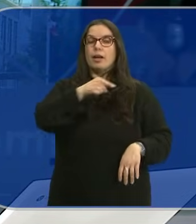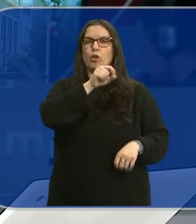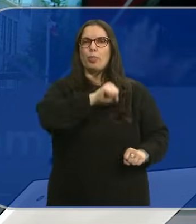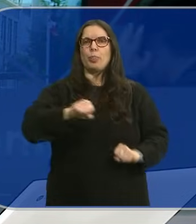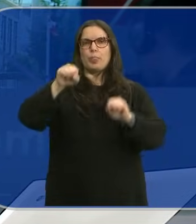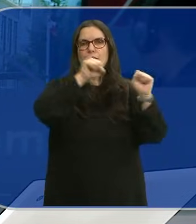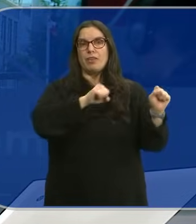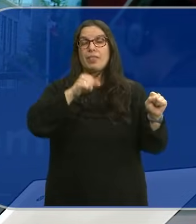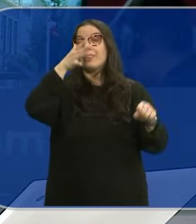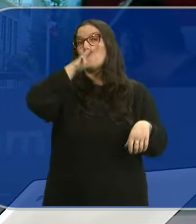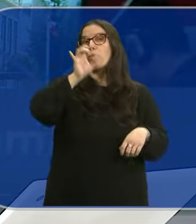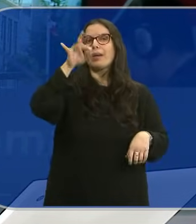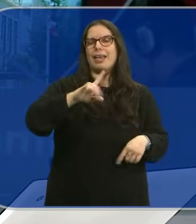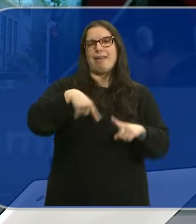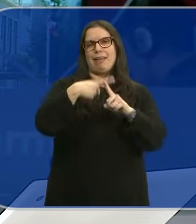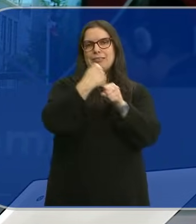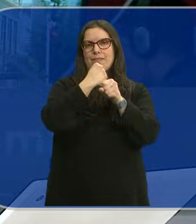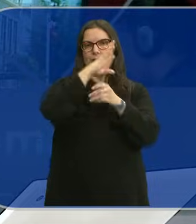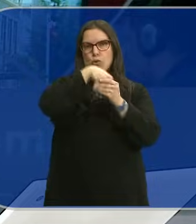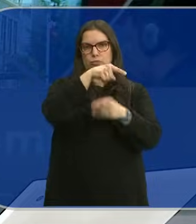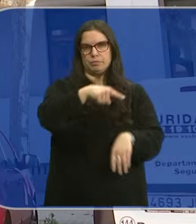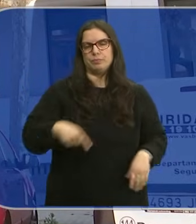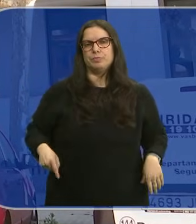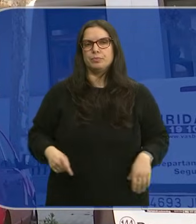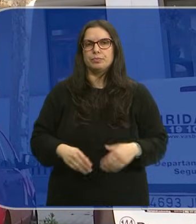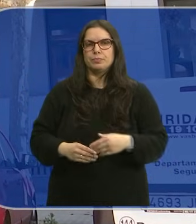defiende así de la denuncia de un extrabajador.